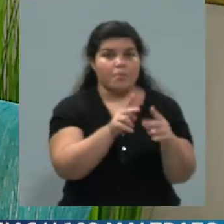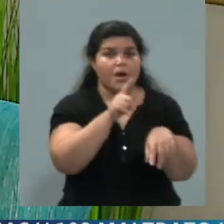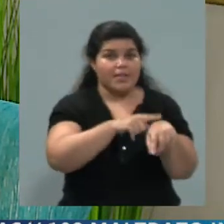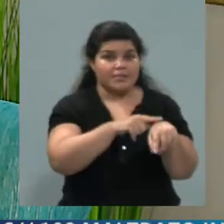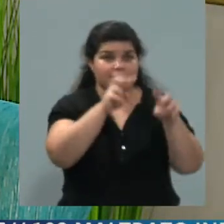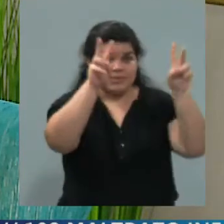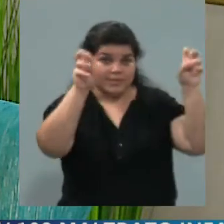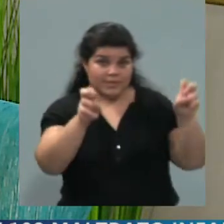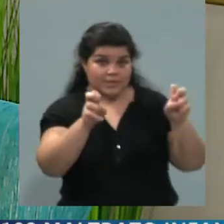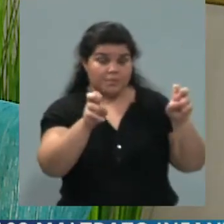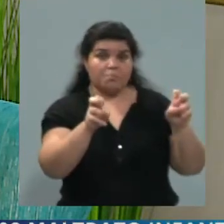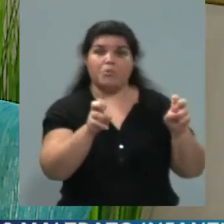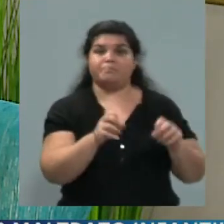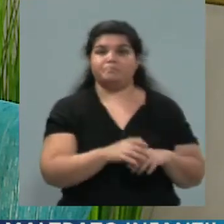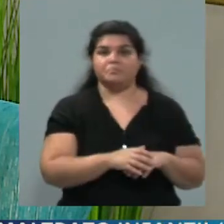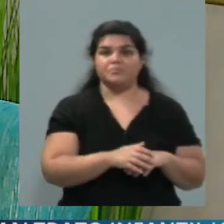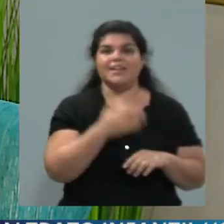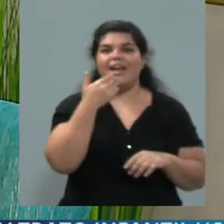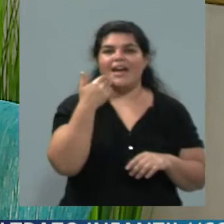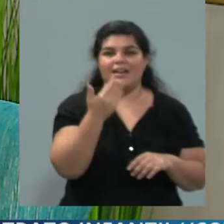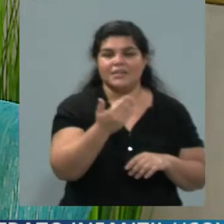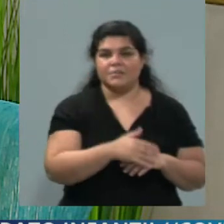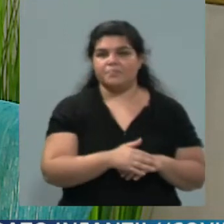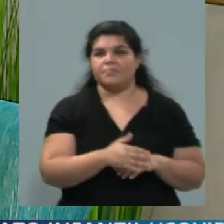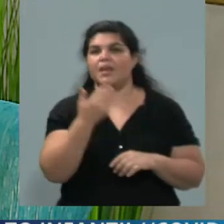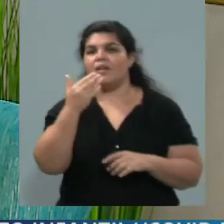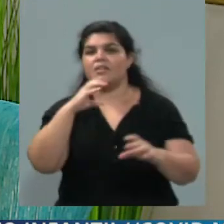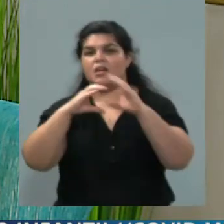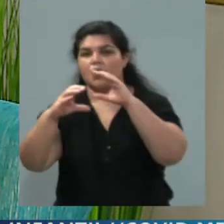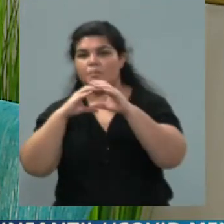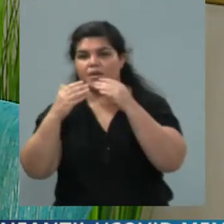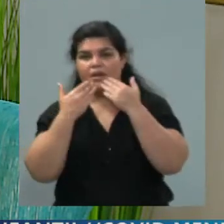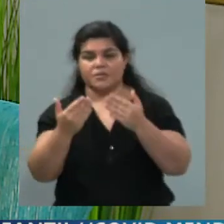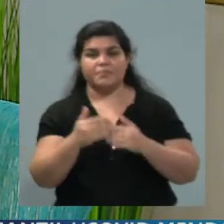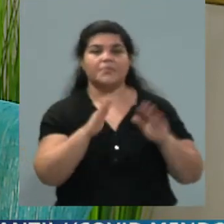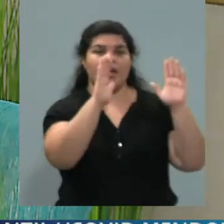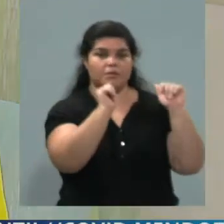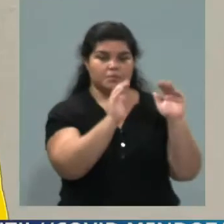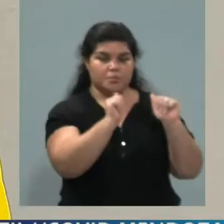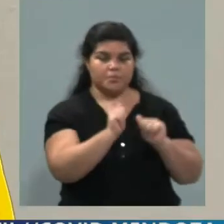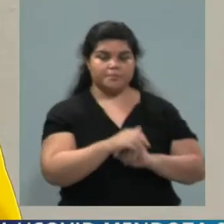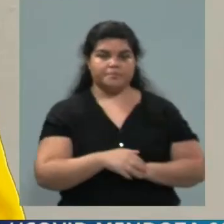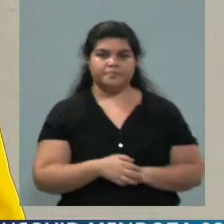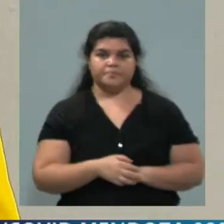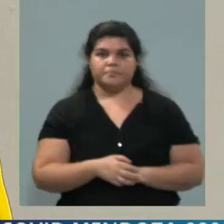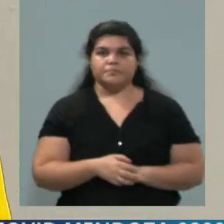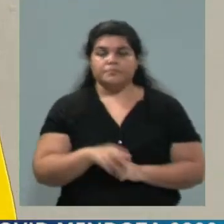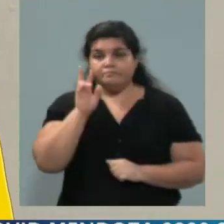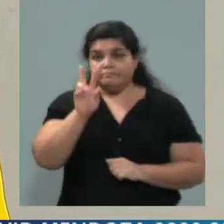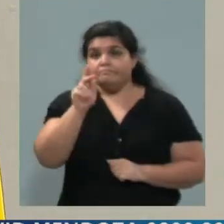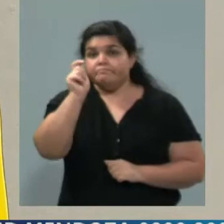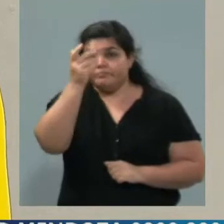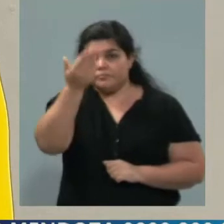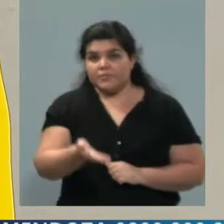seguir. Muchas gracias, les agradecemos esta comunicación. Hasta luego, Alejandra. Ahí veíamos